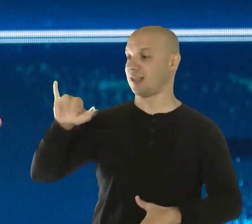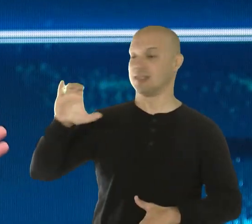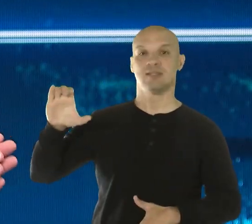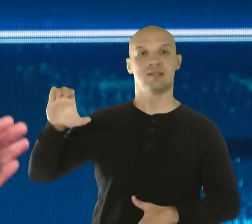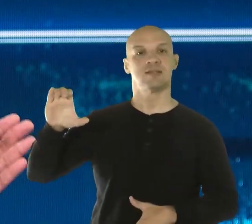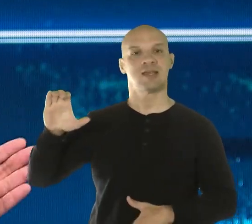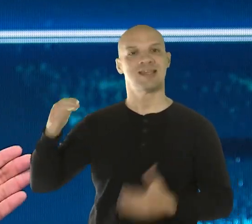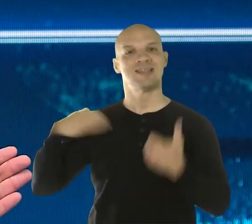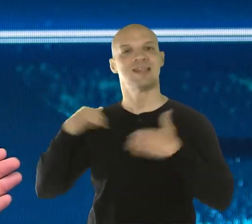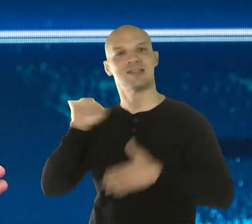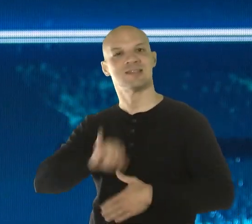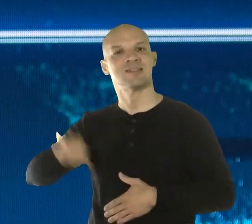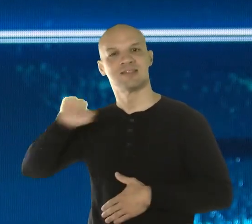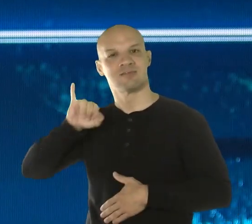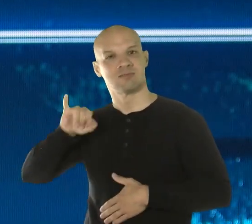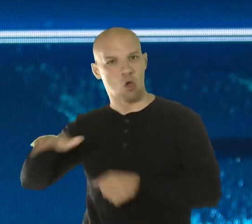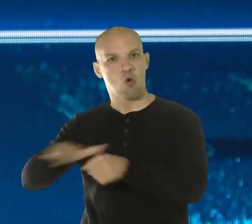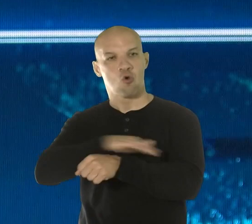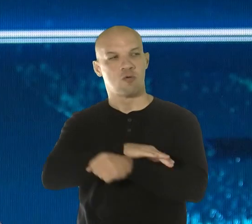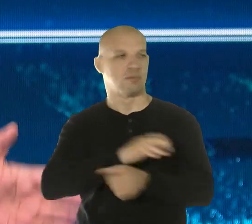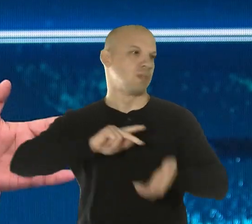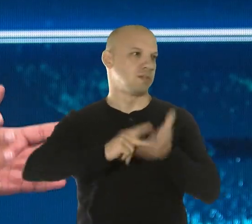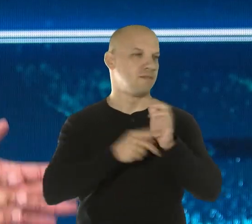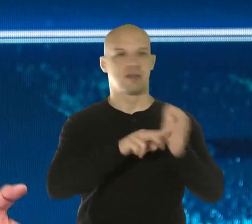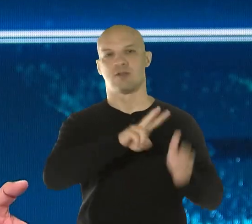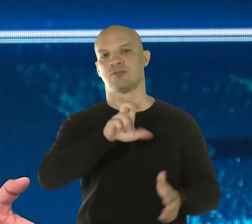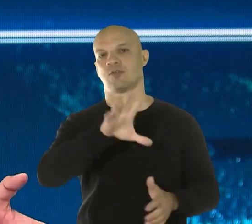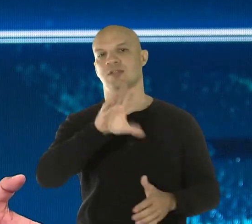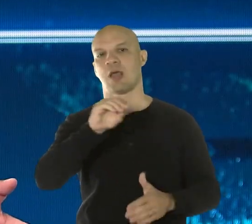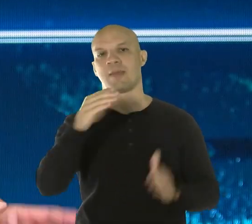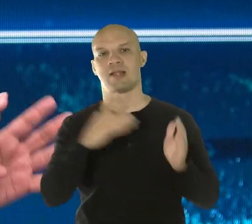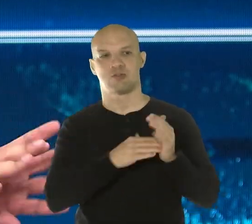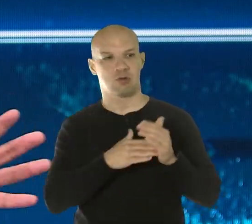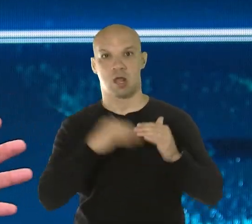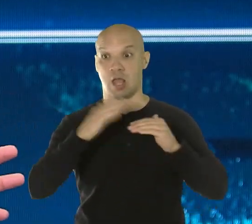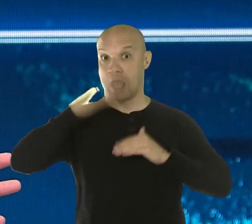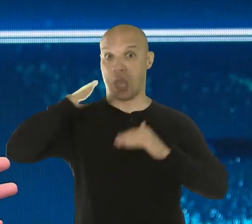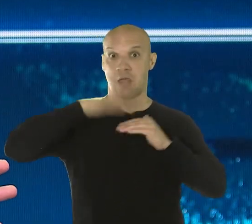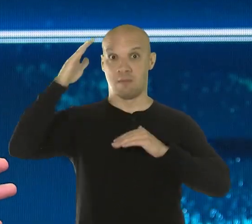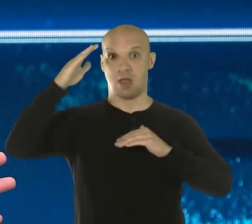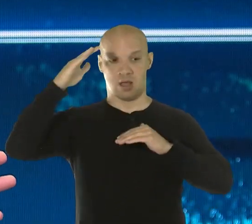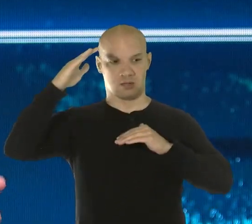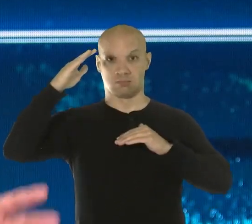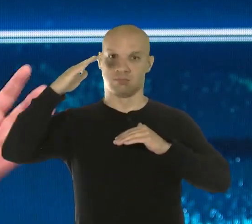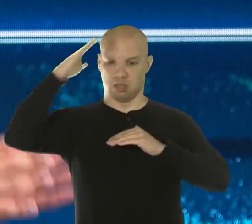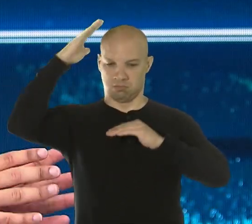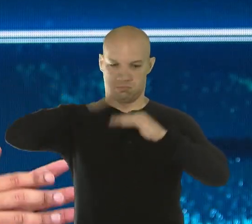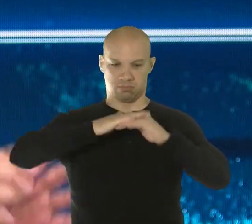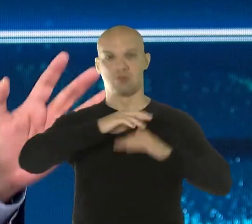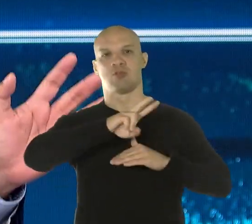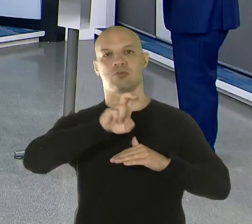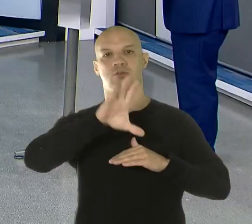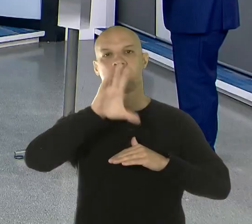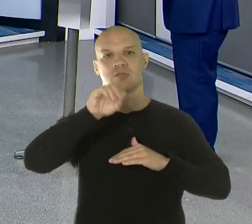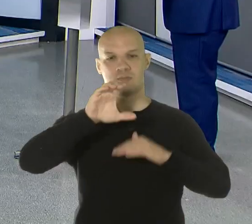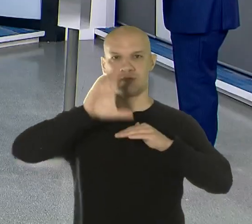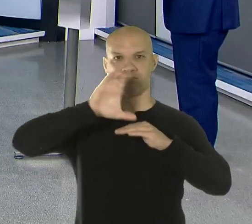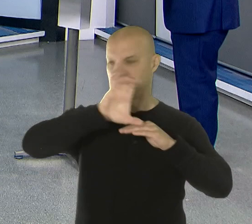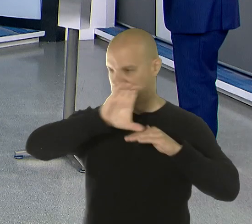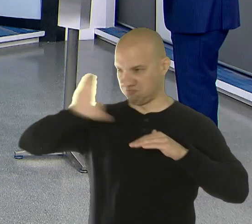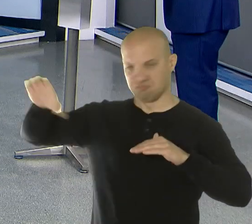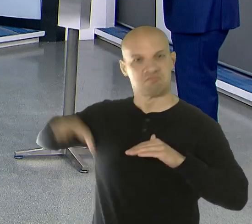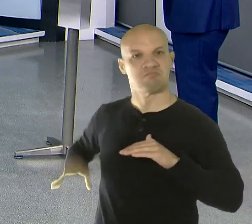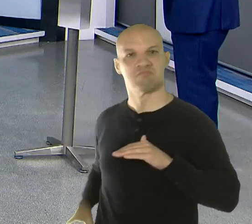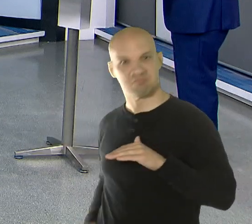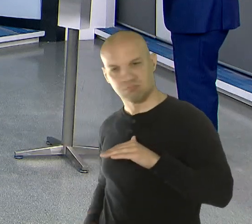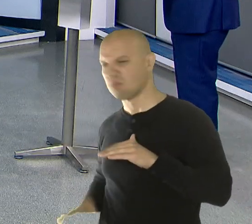esto? Que si usted tiene más de $250,000 en el banco, deje $250,000 y la otra parte le invierte en otra cosa. Pero si no tiene más de